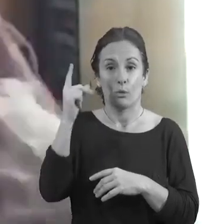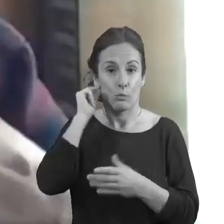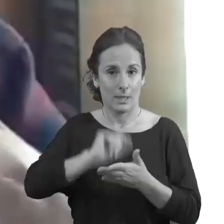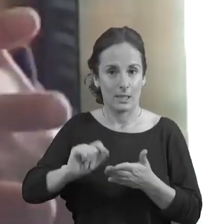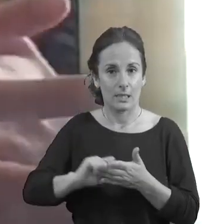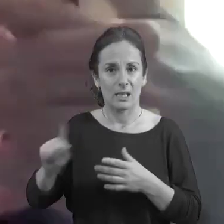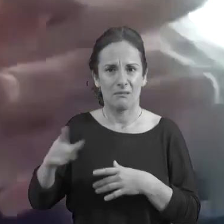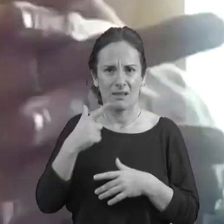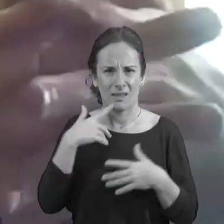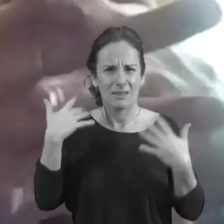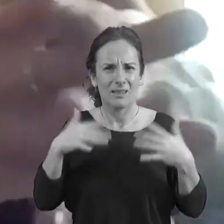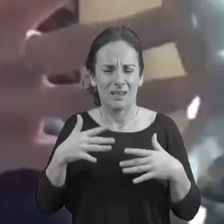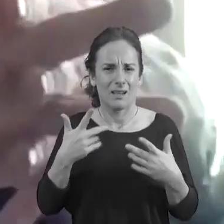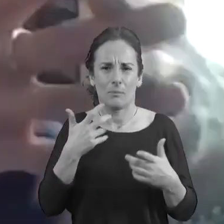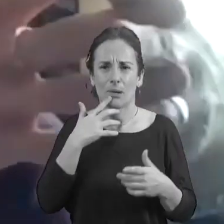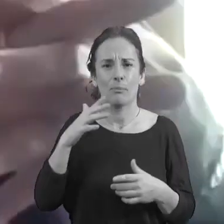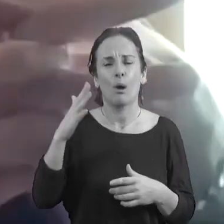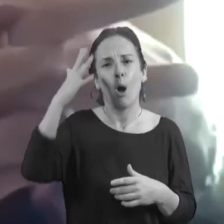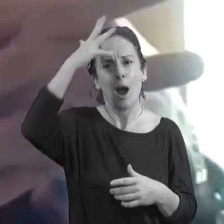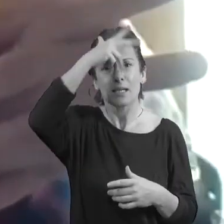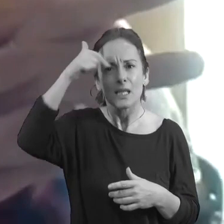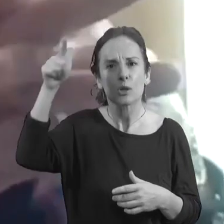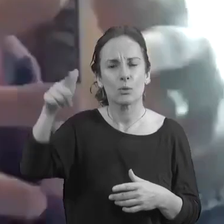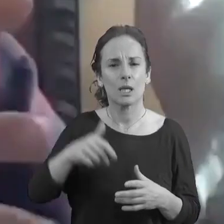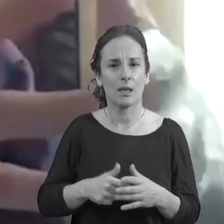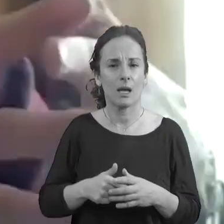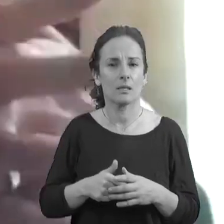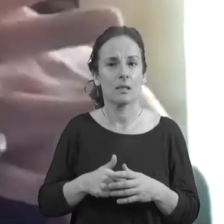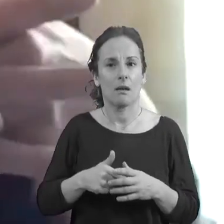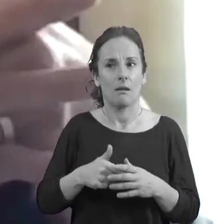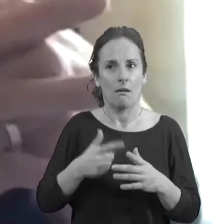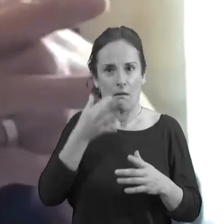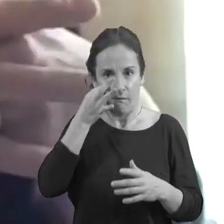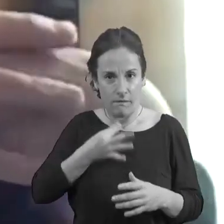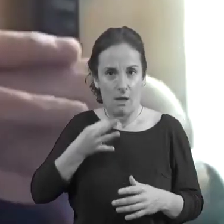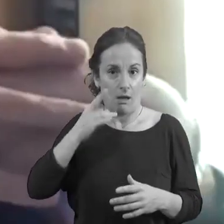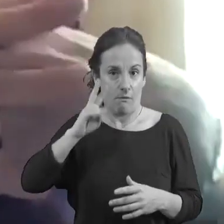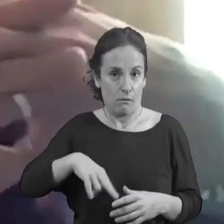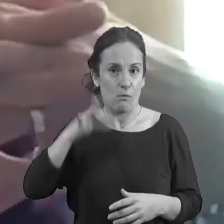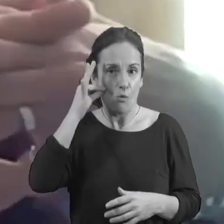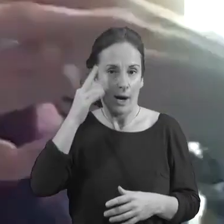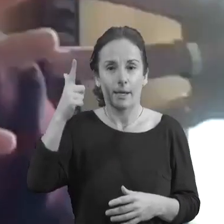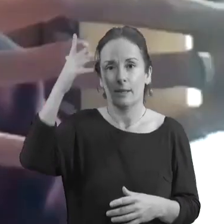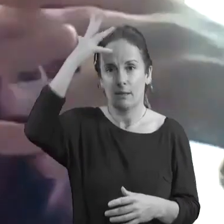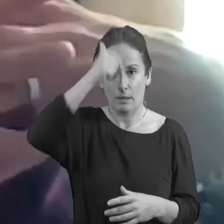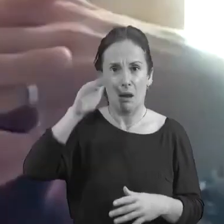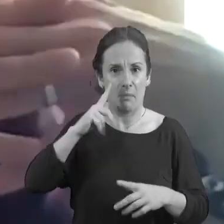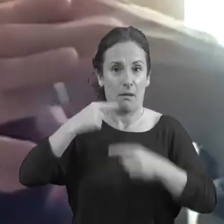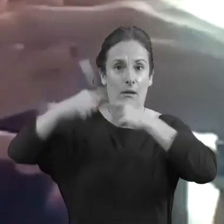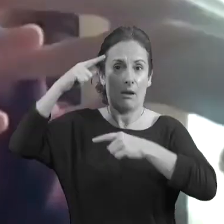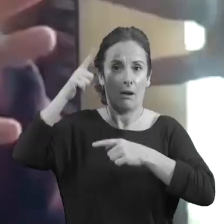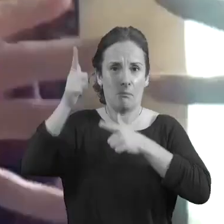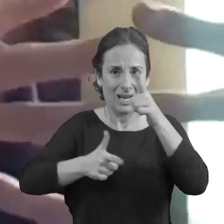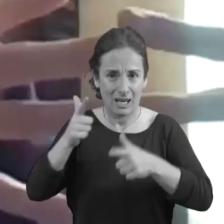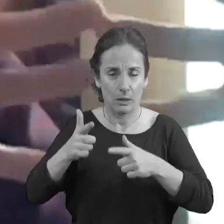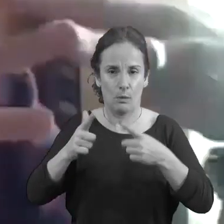las fronteras, los suyos literalmente, ¿no? En la, siendo chicanas, ¿no? En la frontera, como, ¿y cómo hacer si eres lesbiana y eres chicana y eres pobre y estás